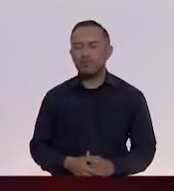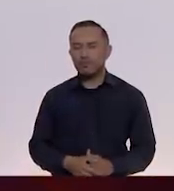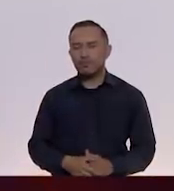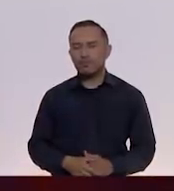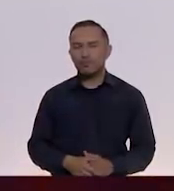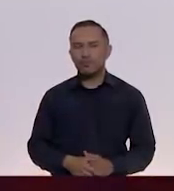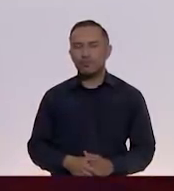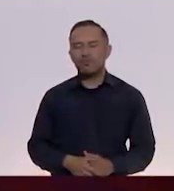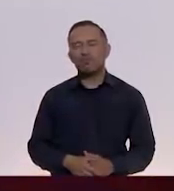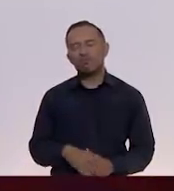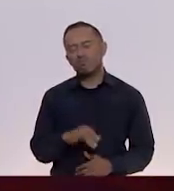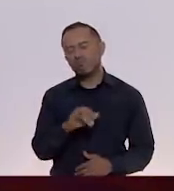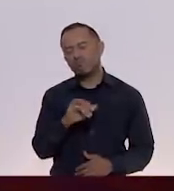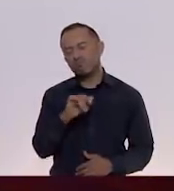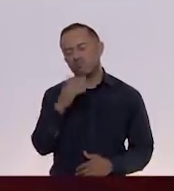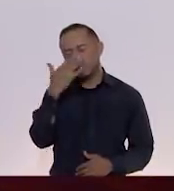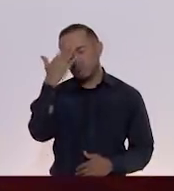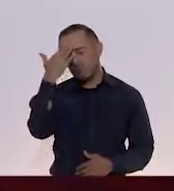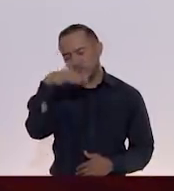Ya sé.